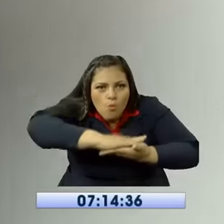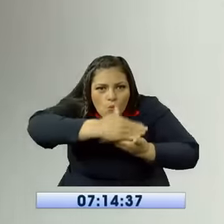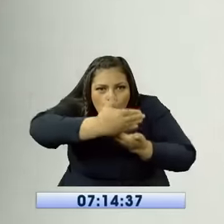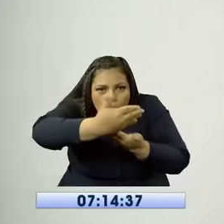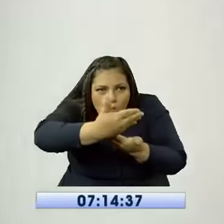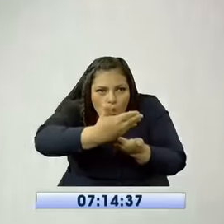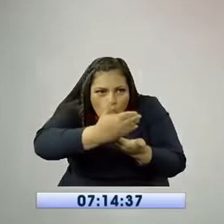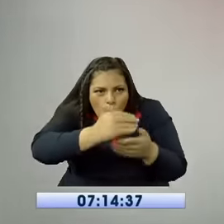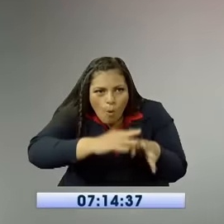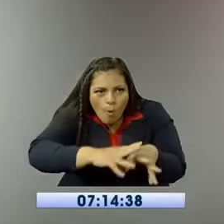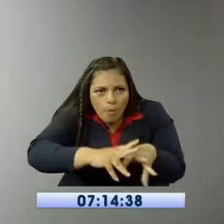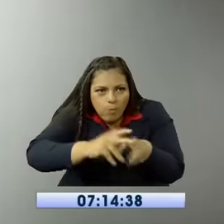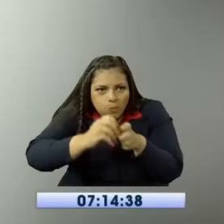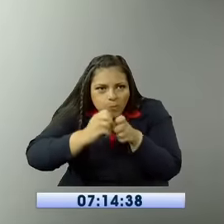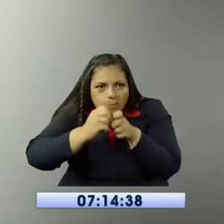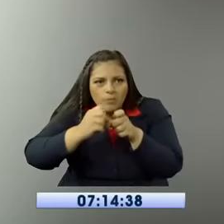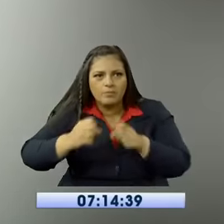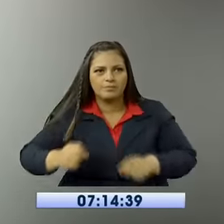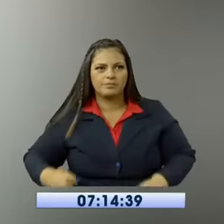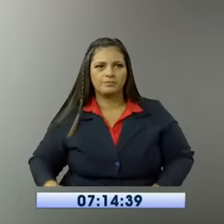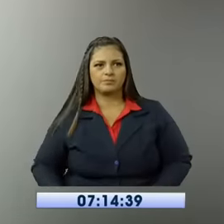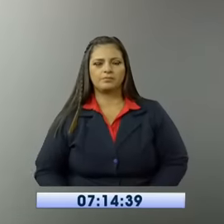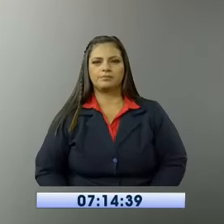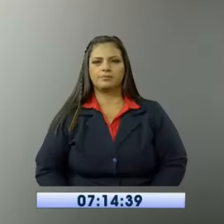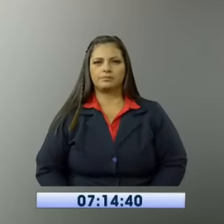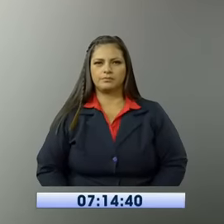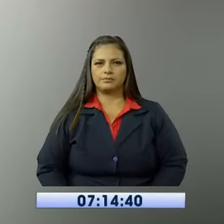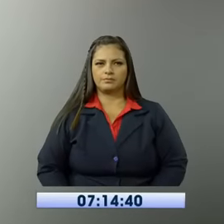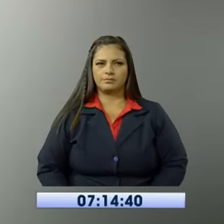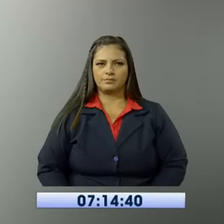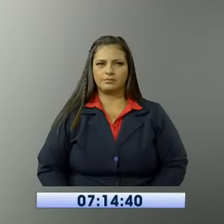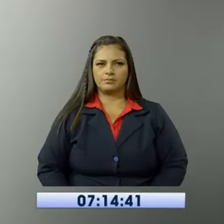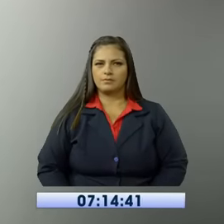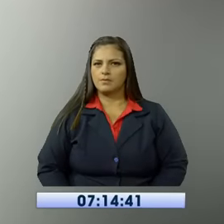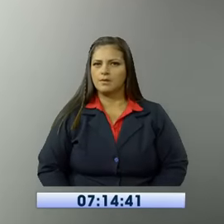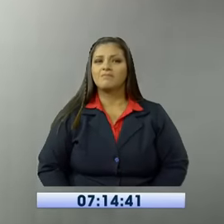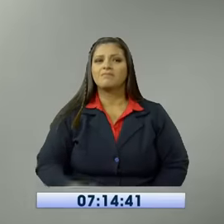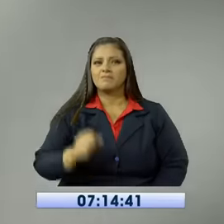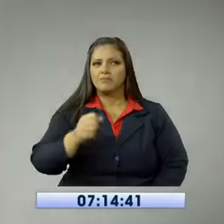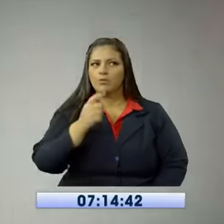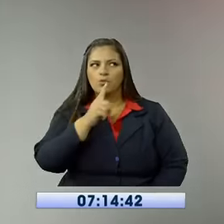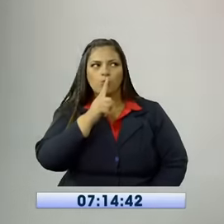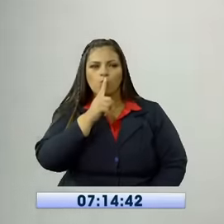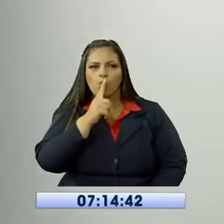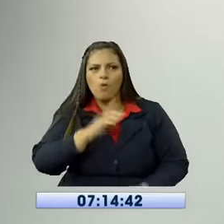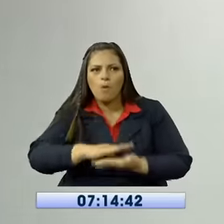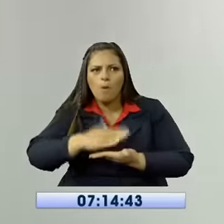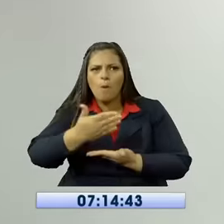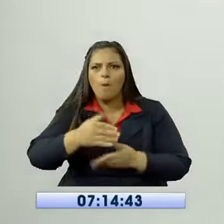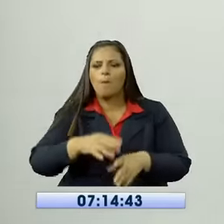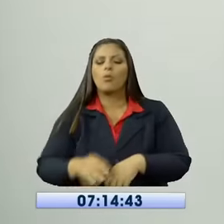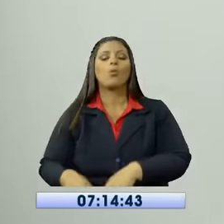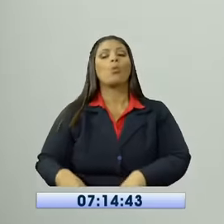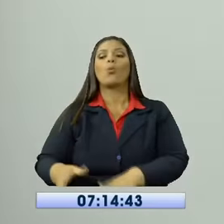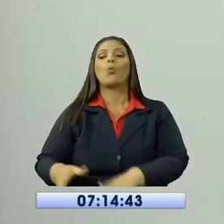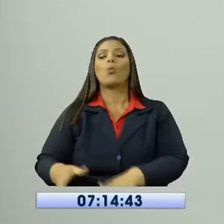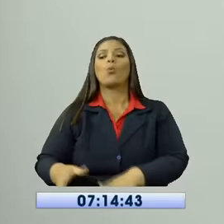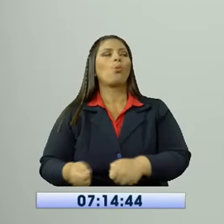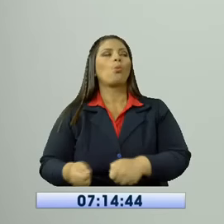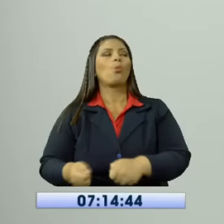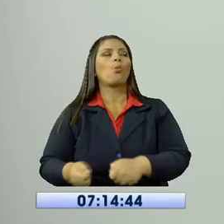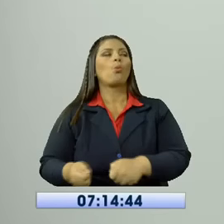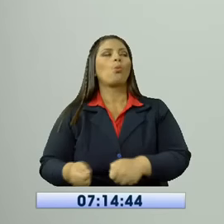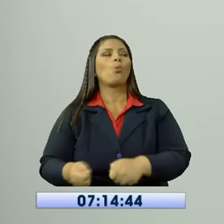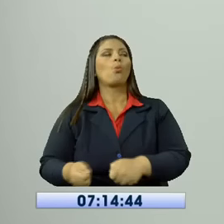un escritorio ahí, mira. Ahí está la laptop, la cierra. ¿Ya? ¡Wow! Y sale,